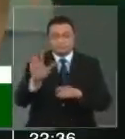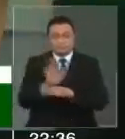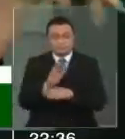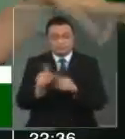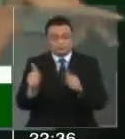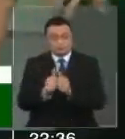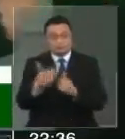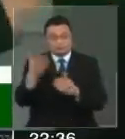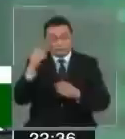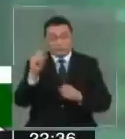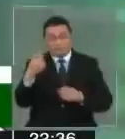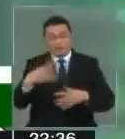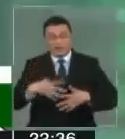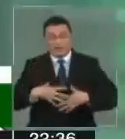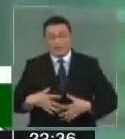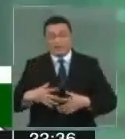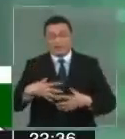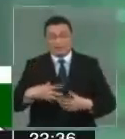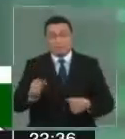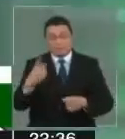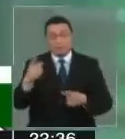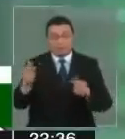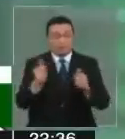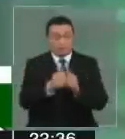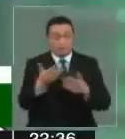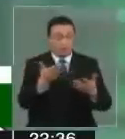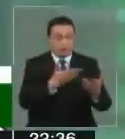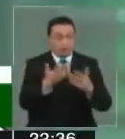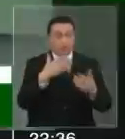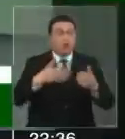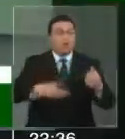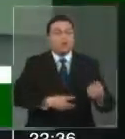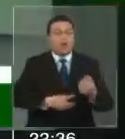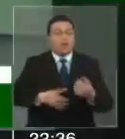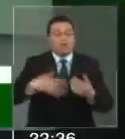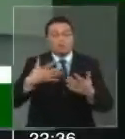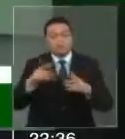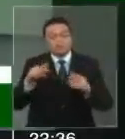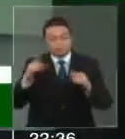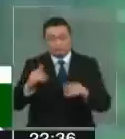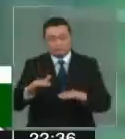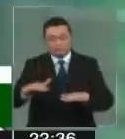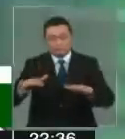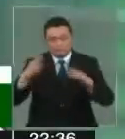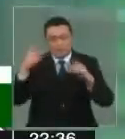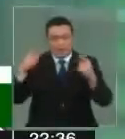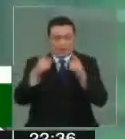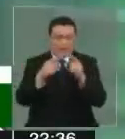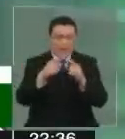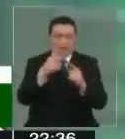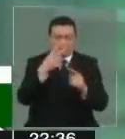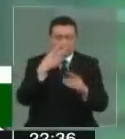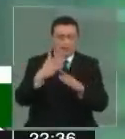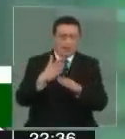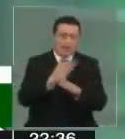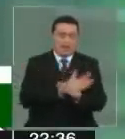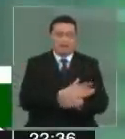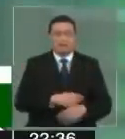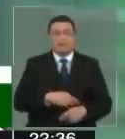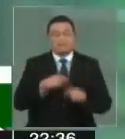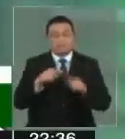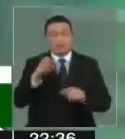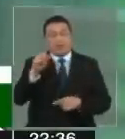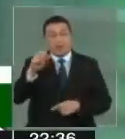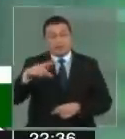teatro juntos y se cuidaban junto a los hijos en el camarín así, y comentaban cómo hacer dormir a las guaguas. Teníamos todo ese pegue con los niños, fíjate. Y